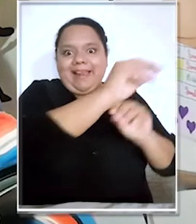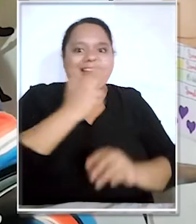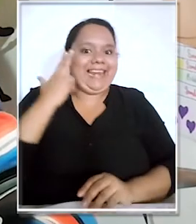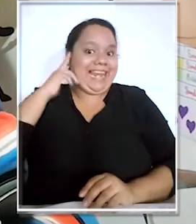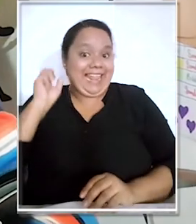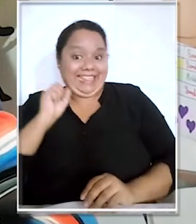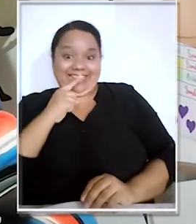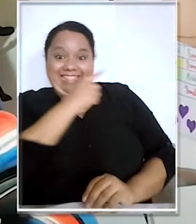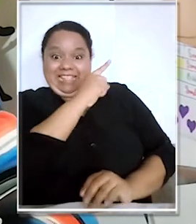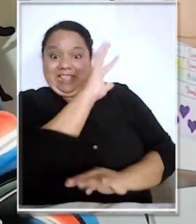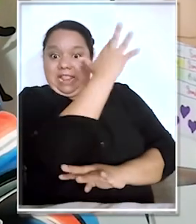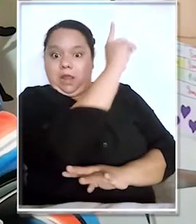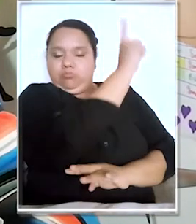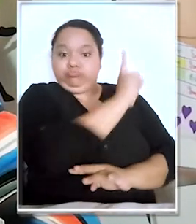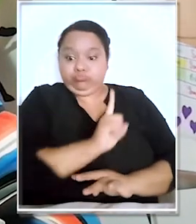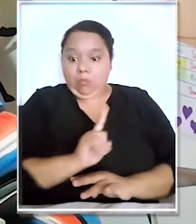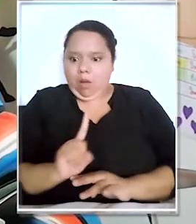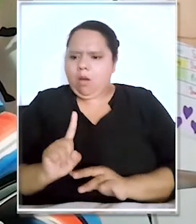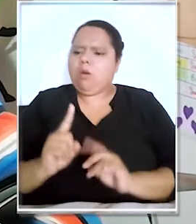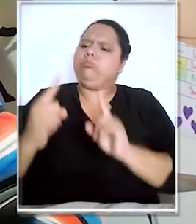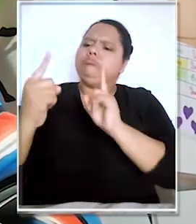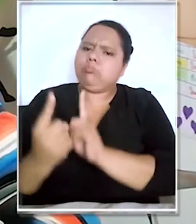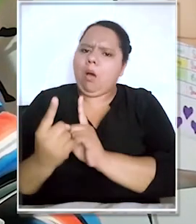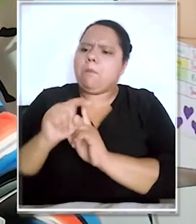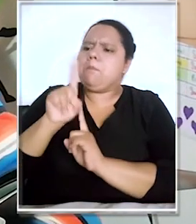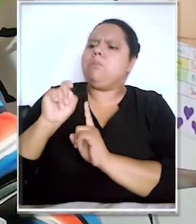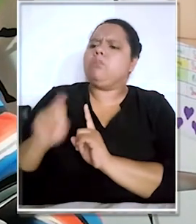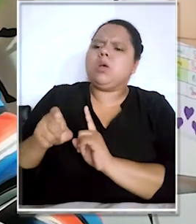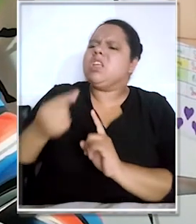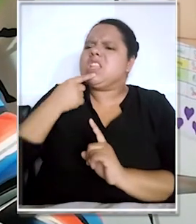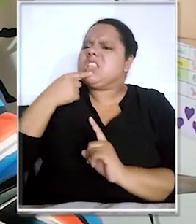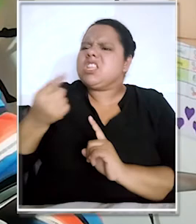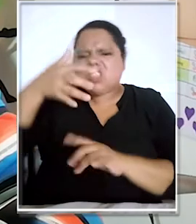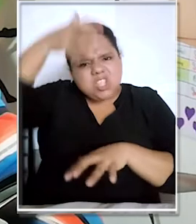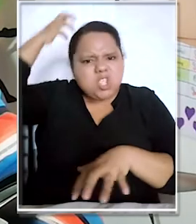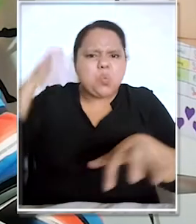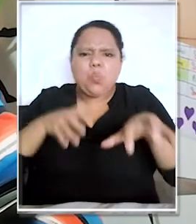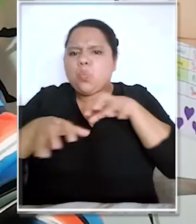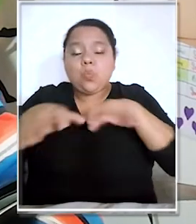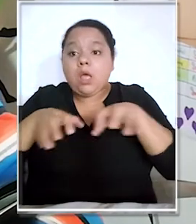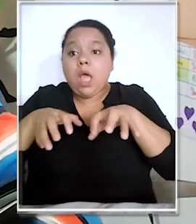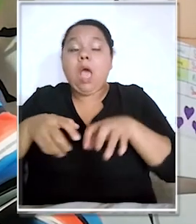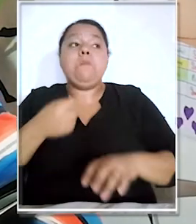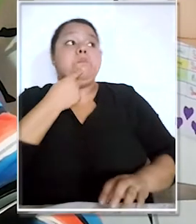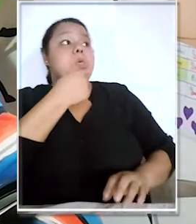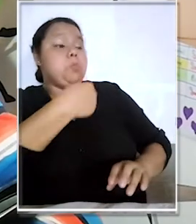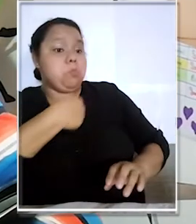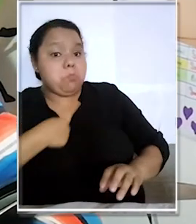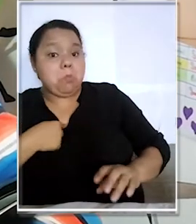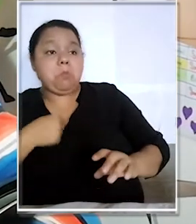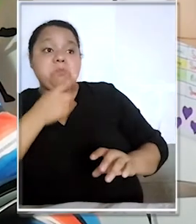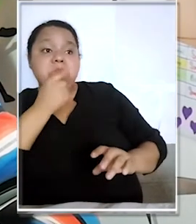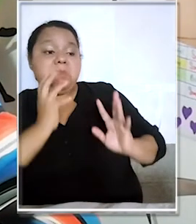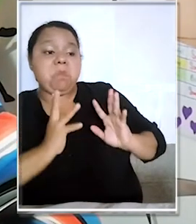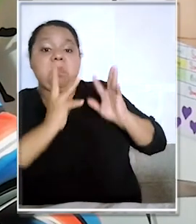bajó y le preguntó a la niña, ¿qué te dijo el león? Me dijo que quien abandona a